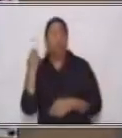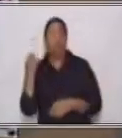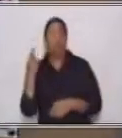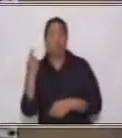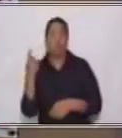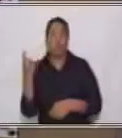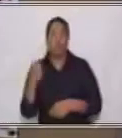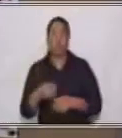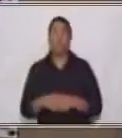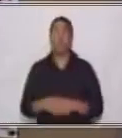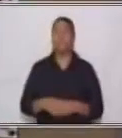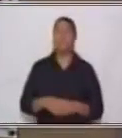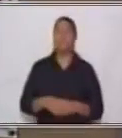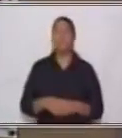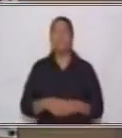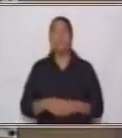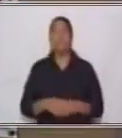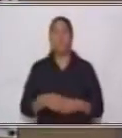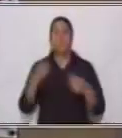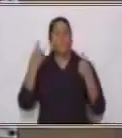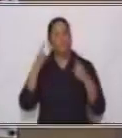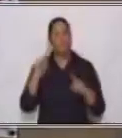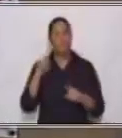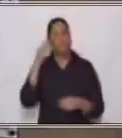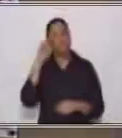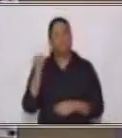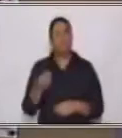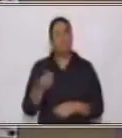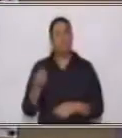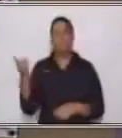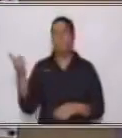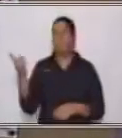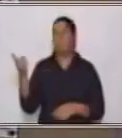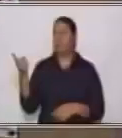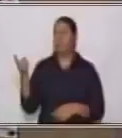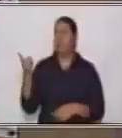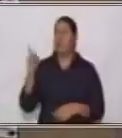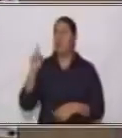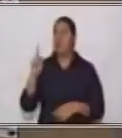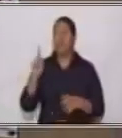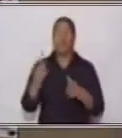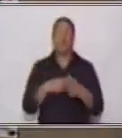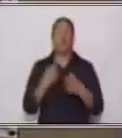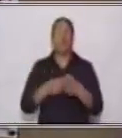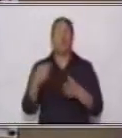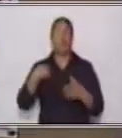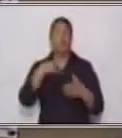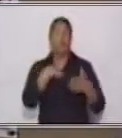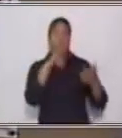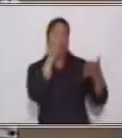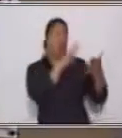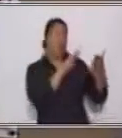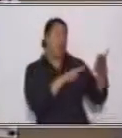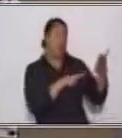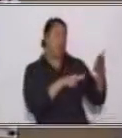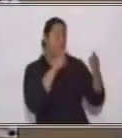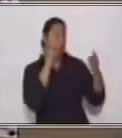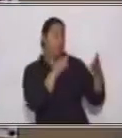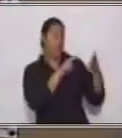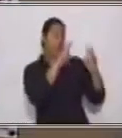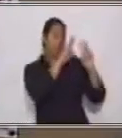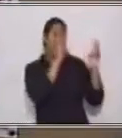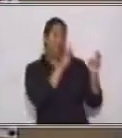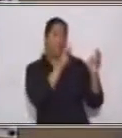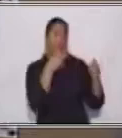el tema. ¿Para qué? A partir de releer y determinar el tema, vamos a evaluar los